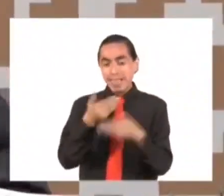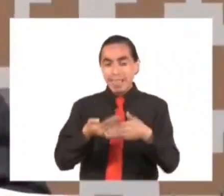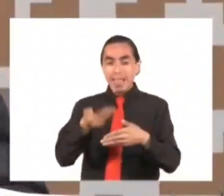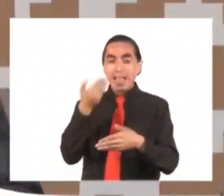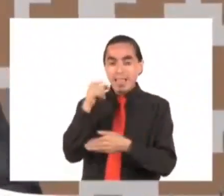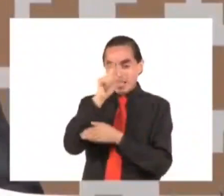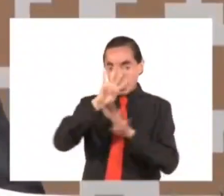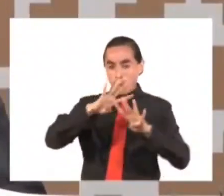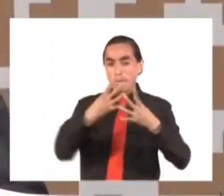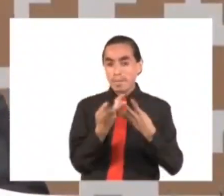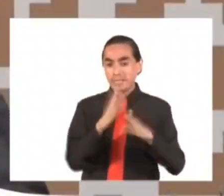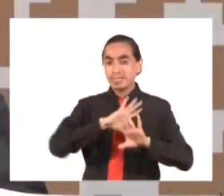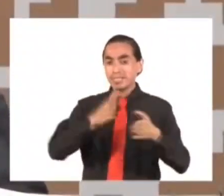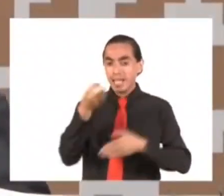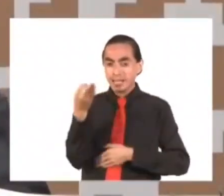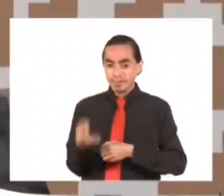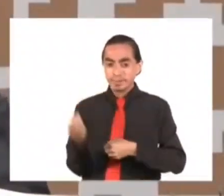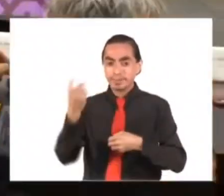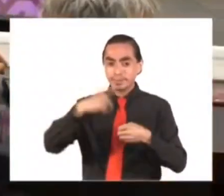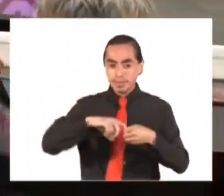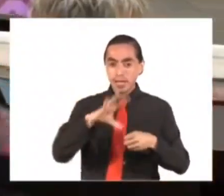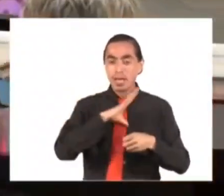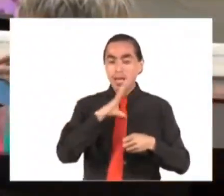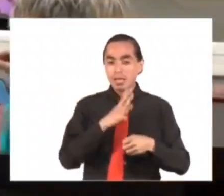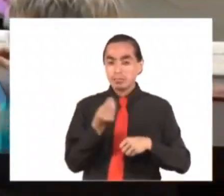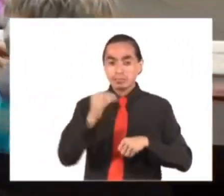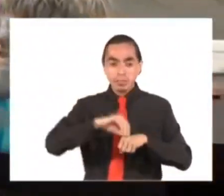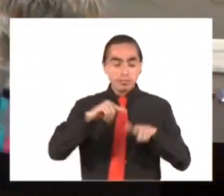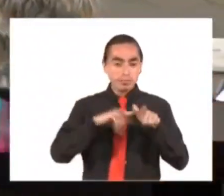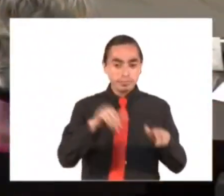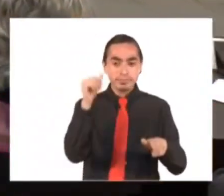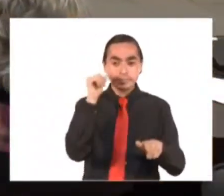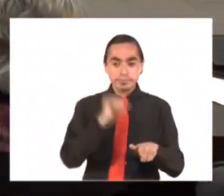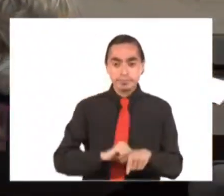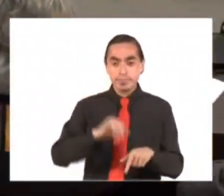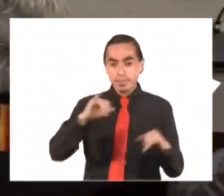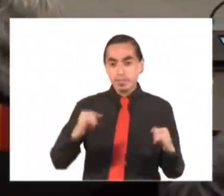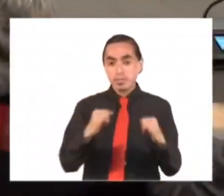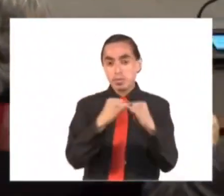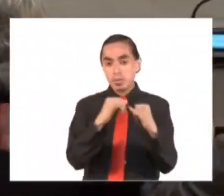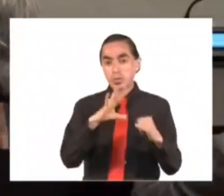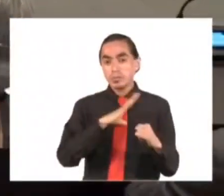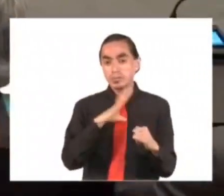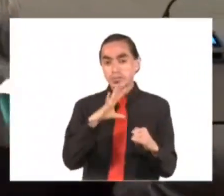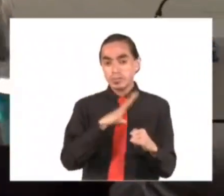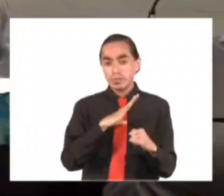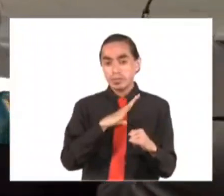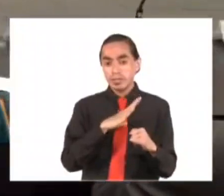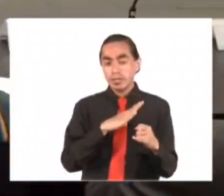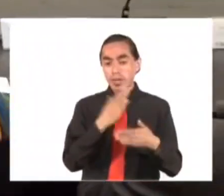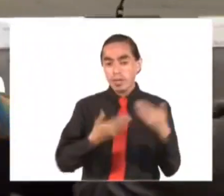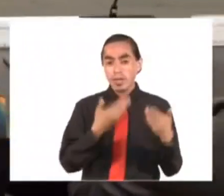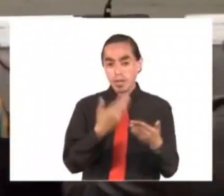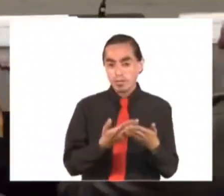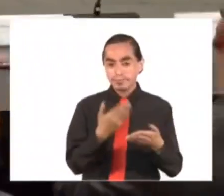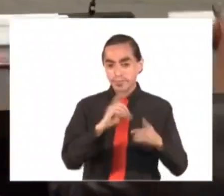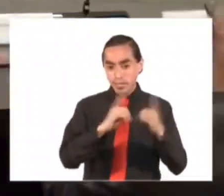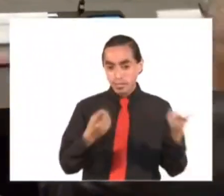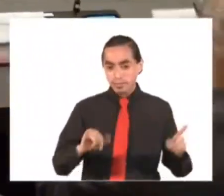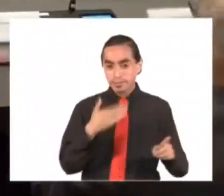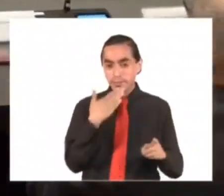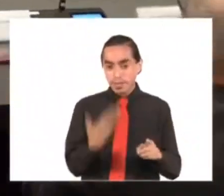Consejo aprobó integrar como invitado permanente al Instituto de Planeación Democrática y Prospectiva, y hoy, en medio de un